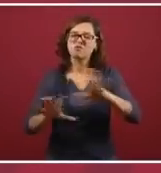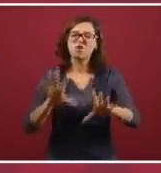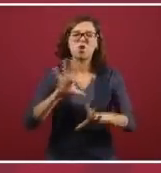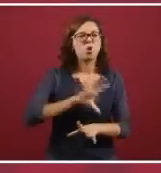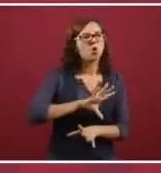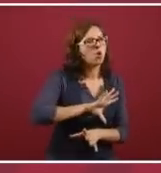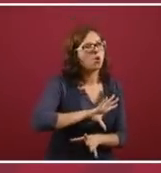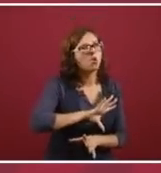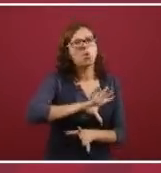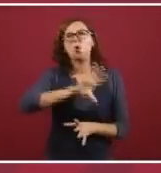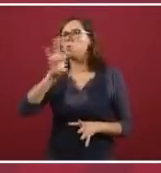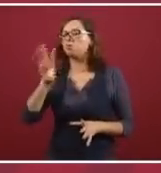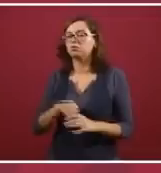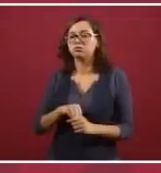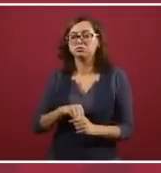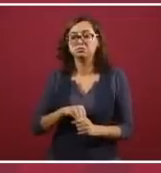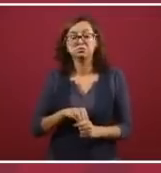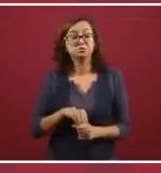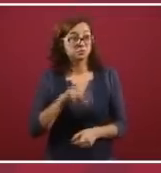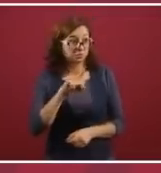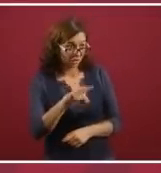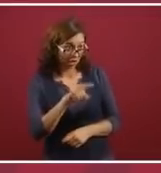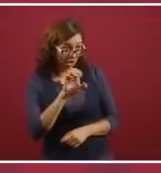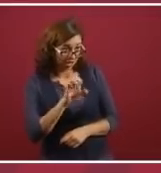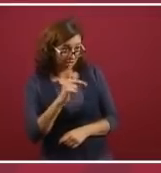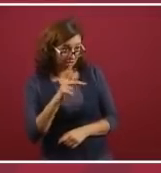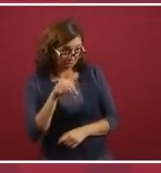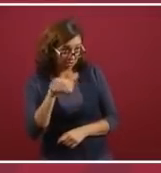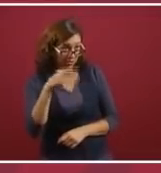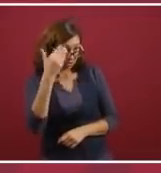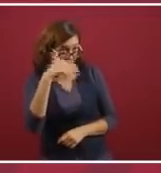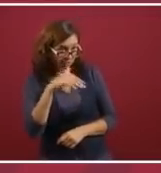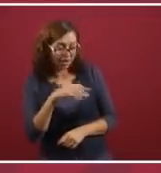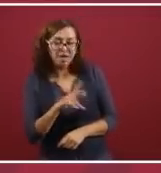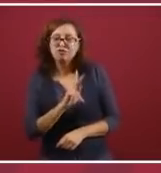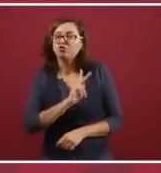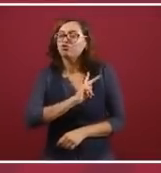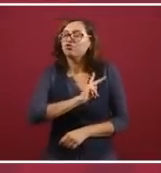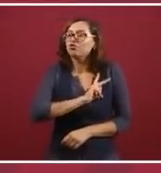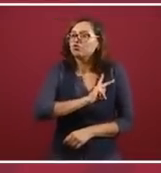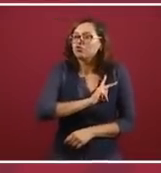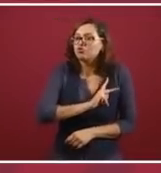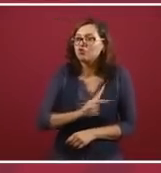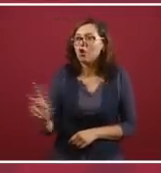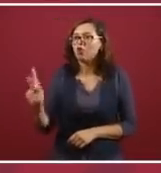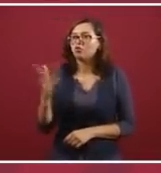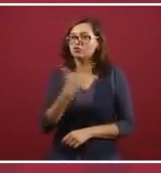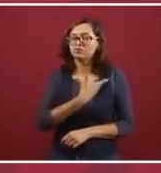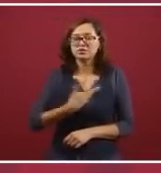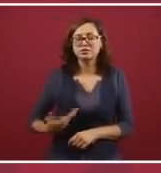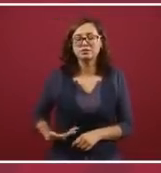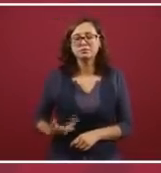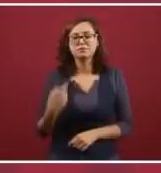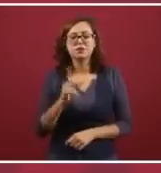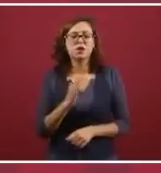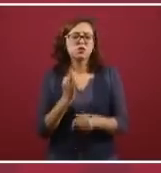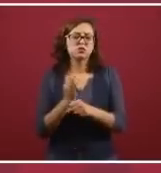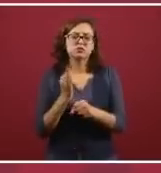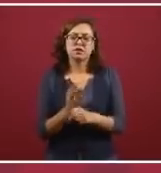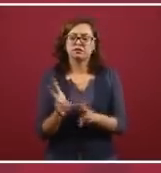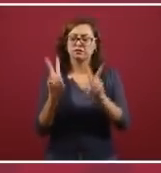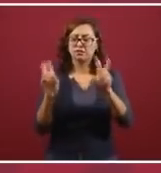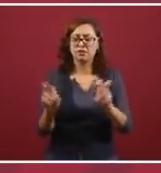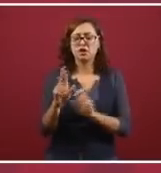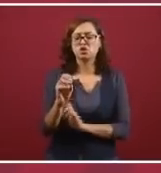Enrique Peña, ¿entonces sabía entonces estas situaciones? Todos los presidentes. Pero en este caso, digamos, de Rosario Robles y de los desvíos